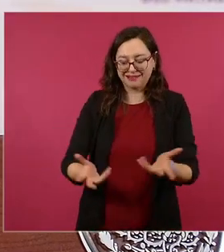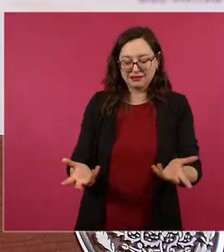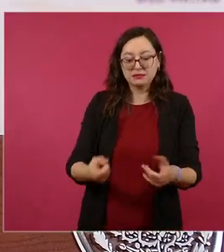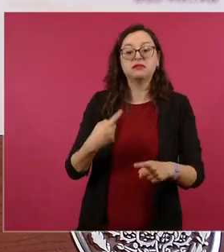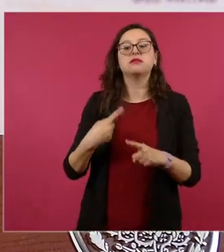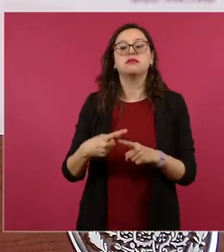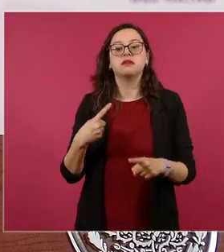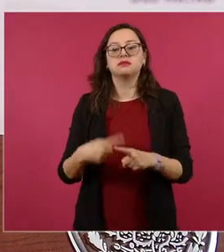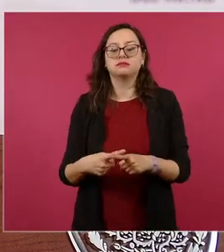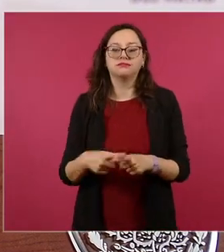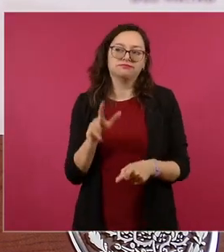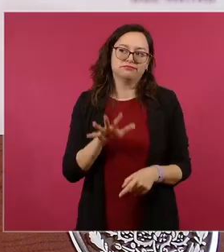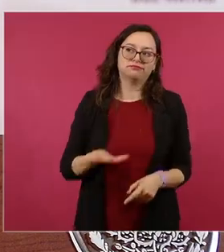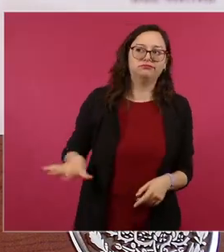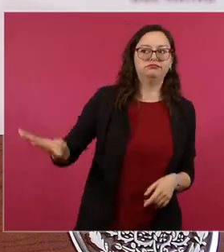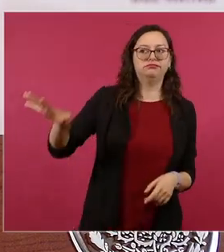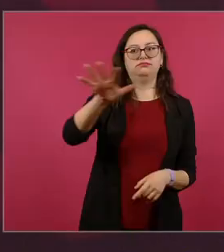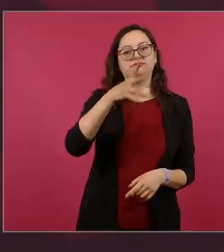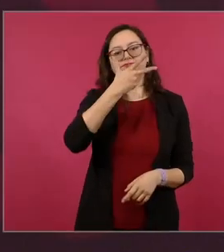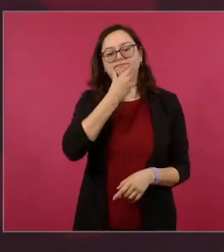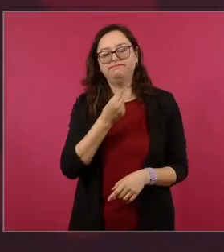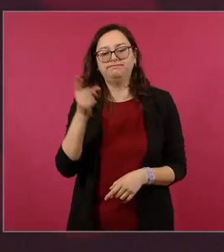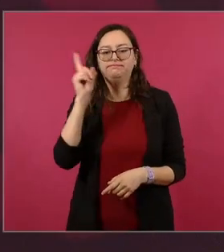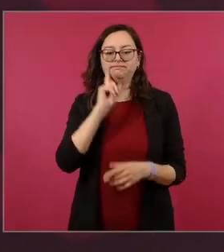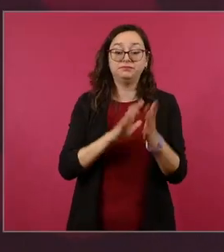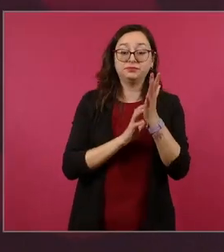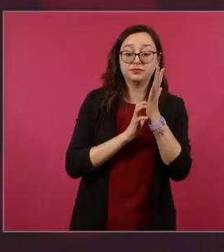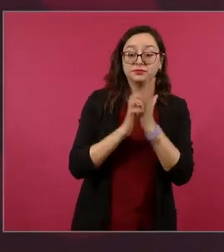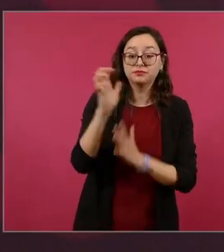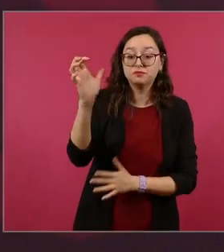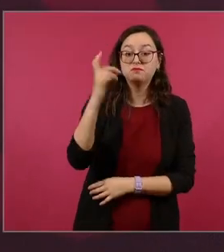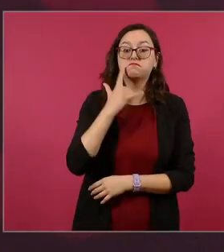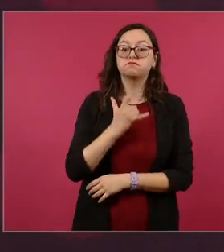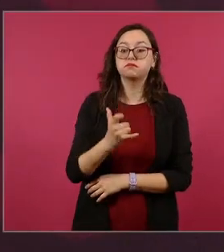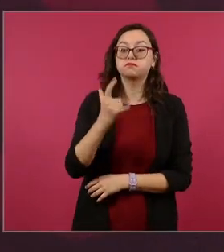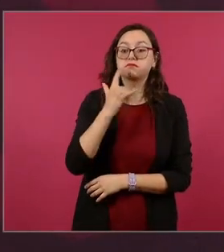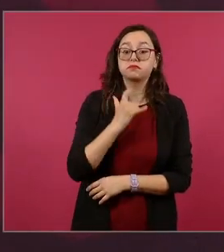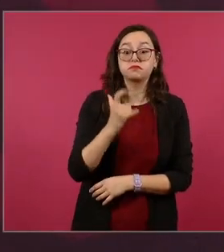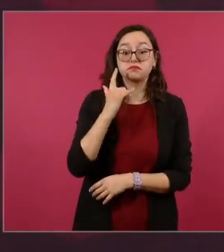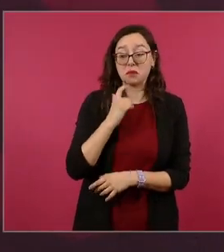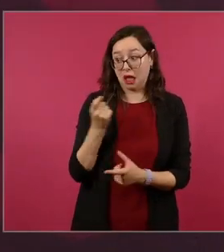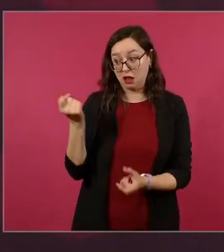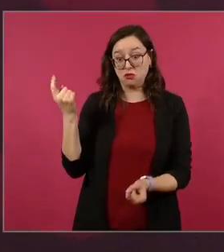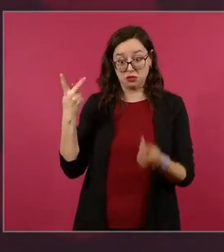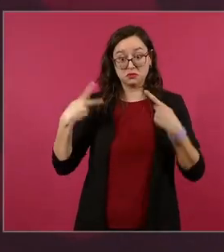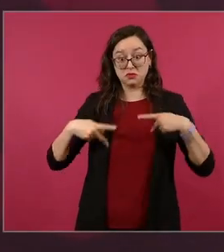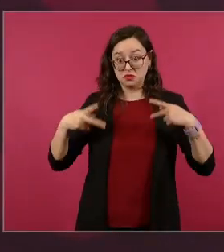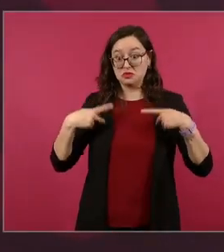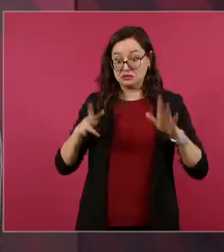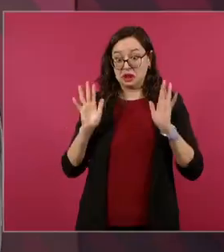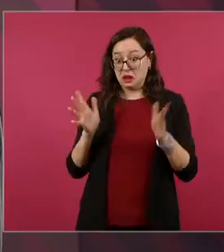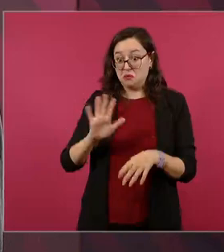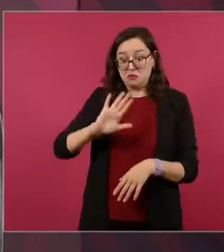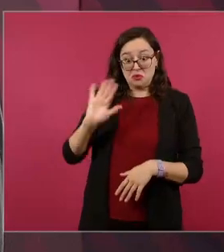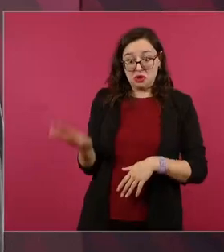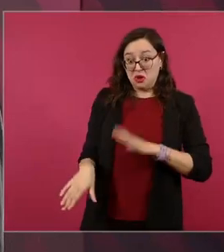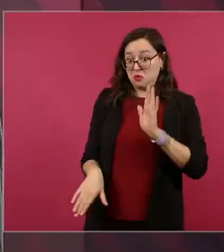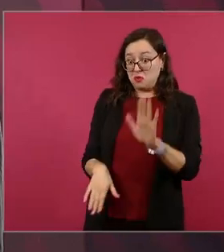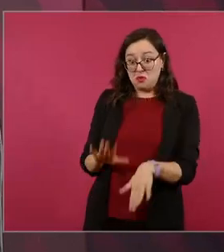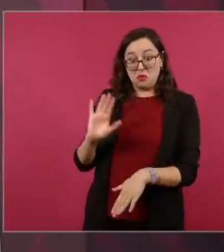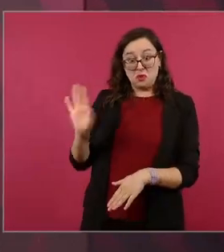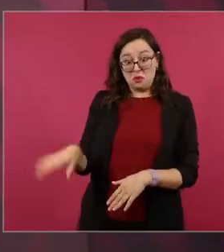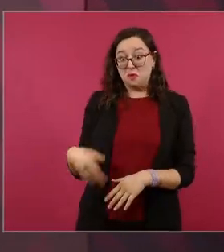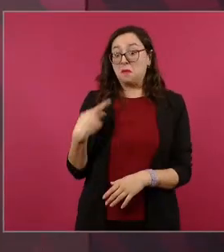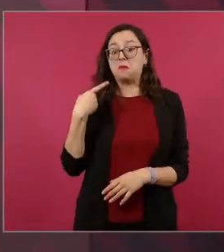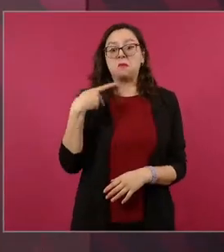hombres que han venido luchando. Muchos se nos adelantaron, pero que han venido luchando de